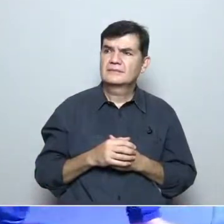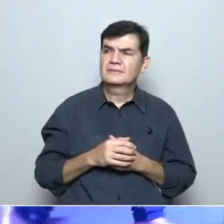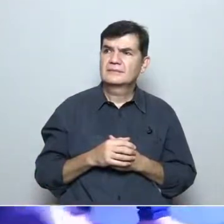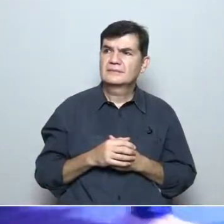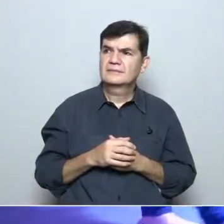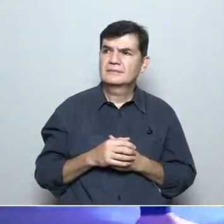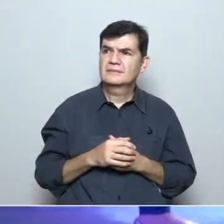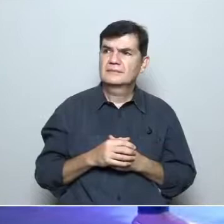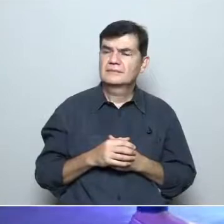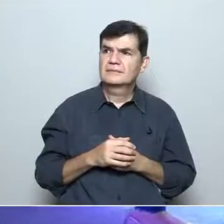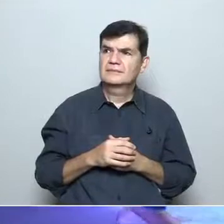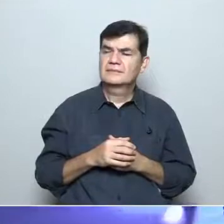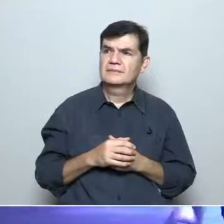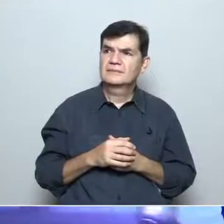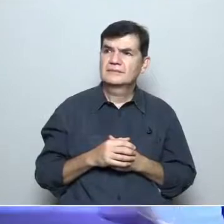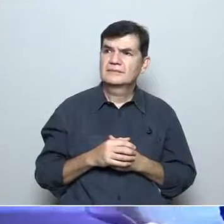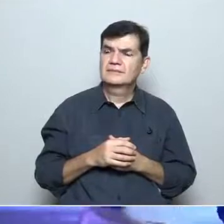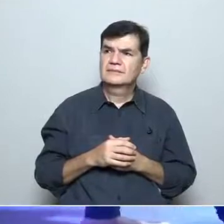escucha, iglesia.